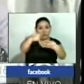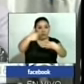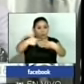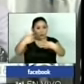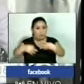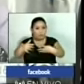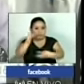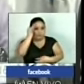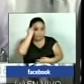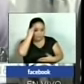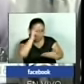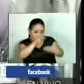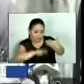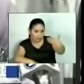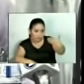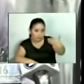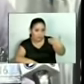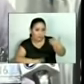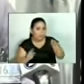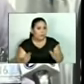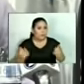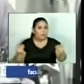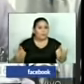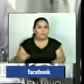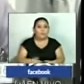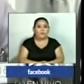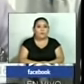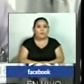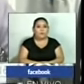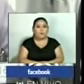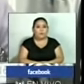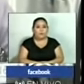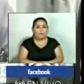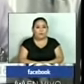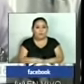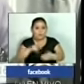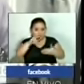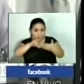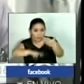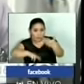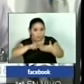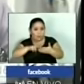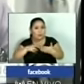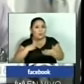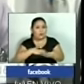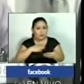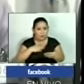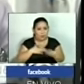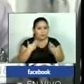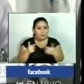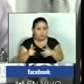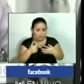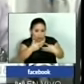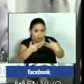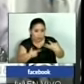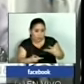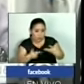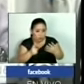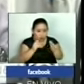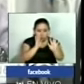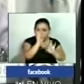conocer, a efecto que contengan disposiciones que no afecten derechos